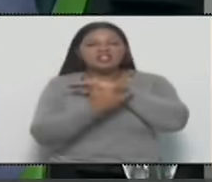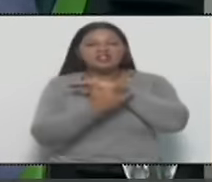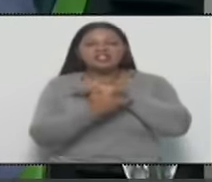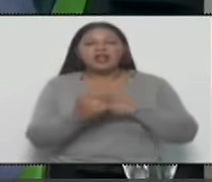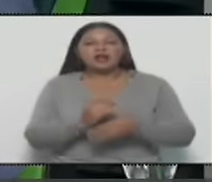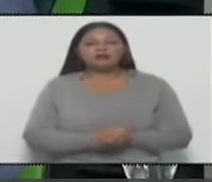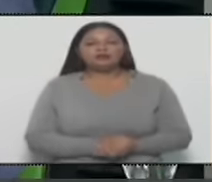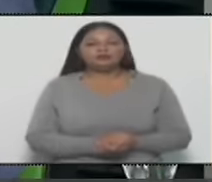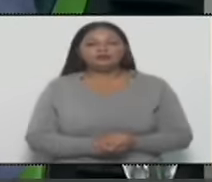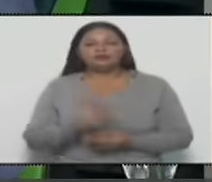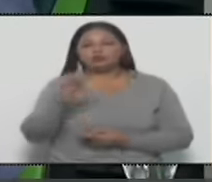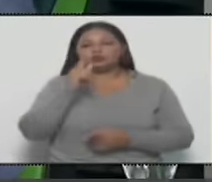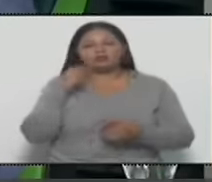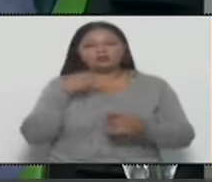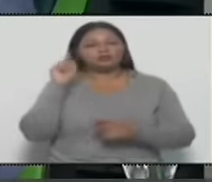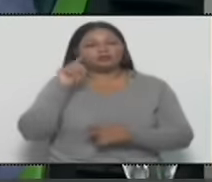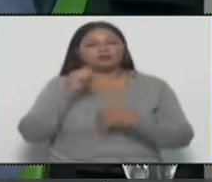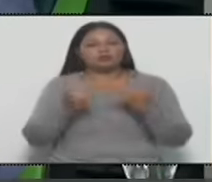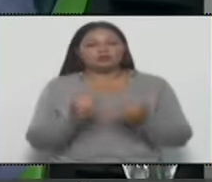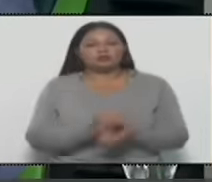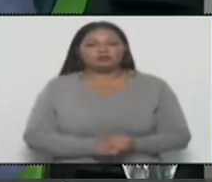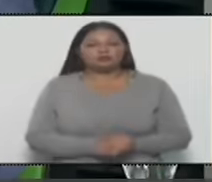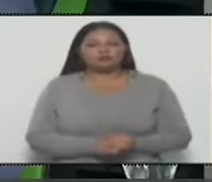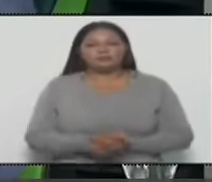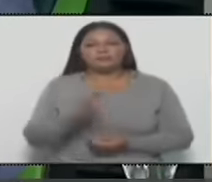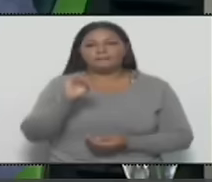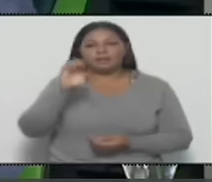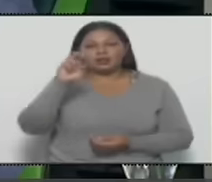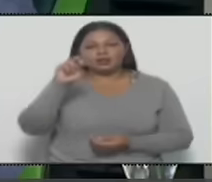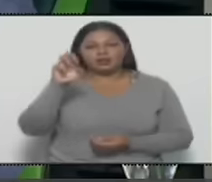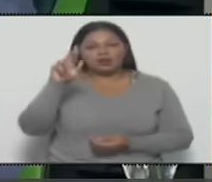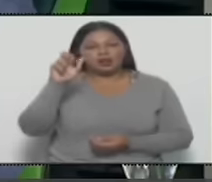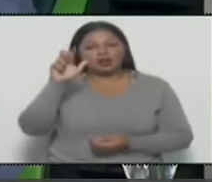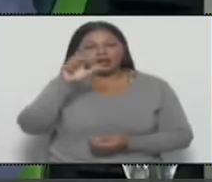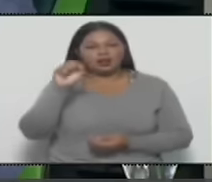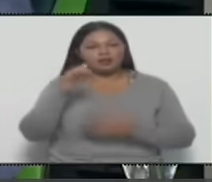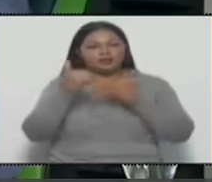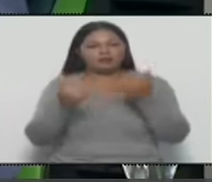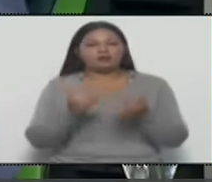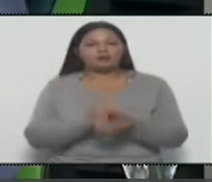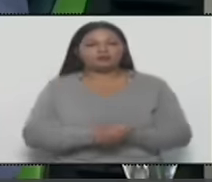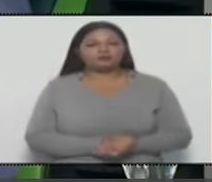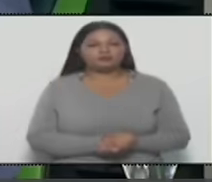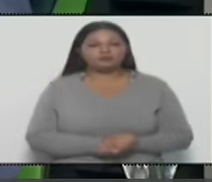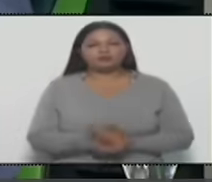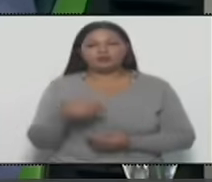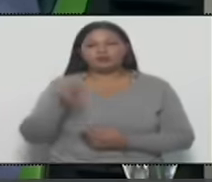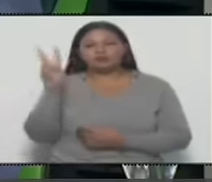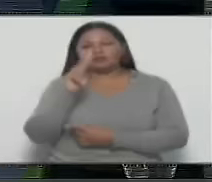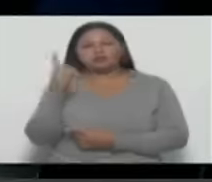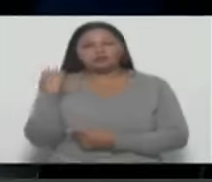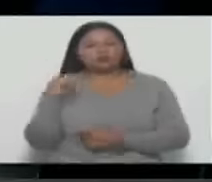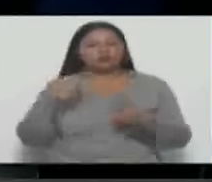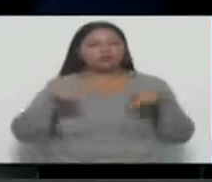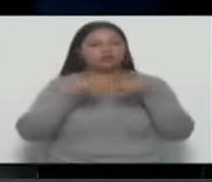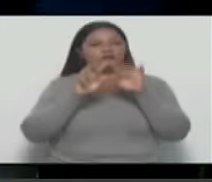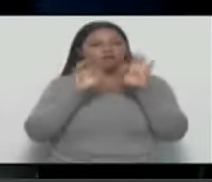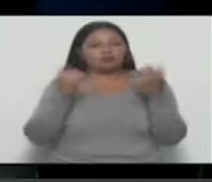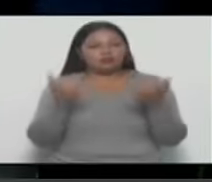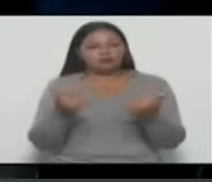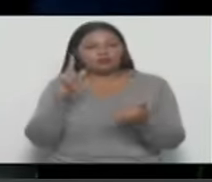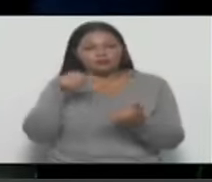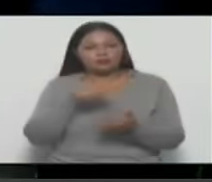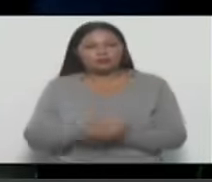semiconductores, ¿qué necesitamos? Principales minerales, el silicio y el germanio. Y Venezuela también los tiene. Entonces, esos son